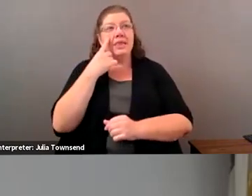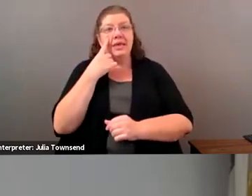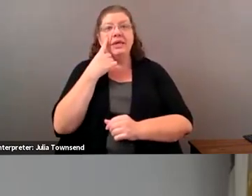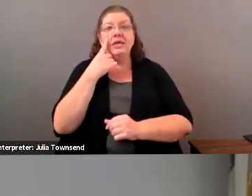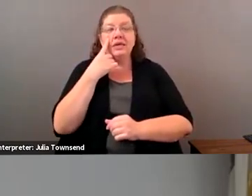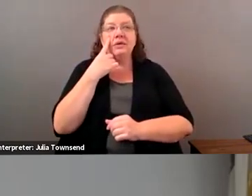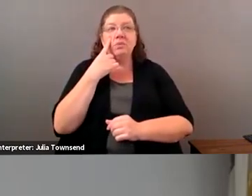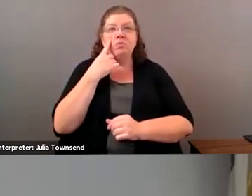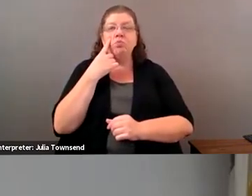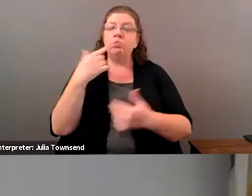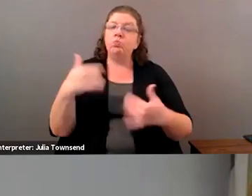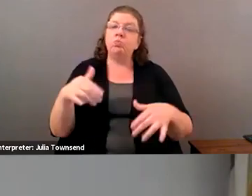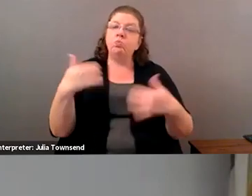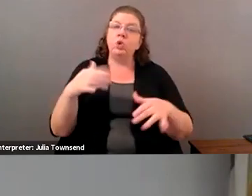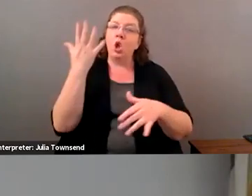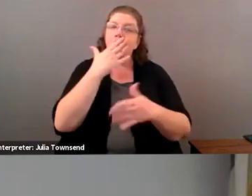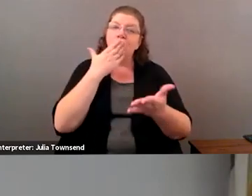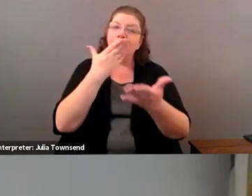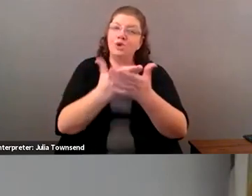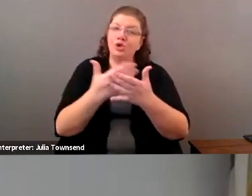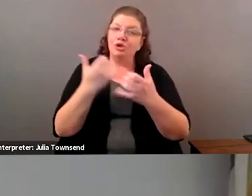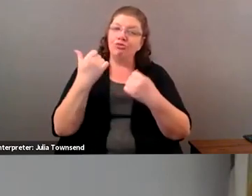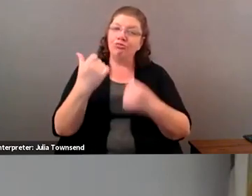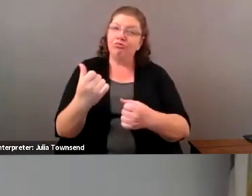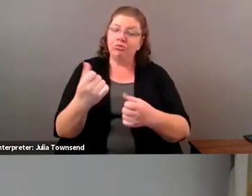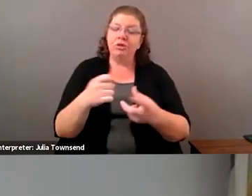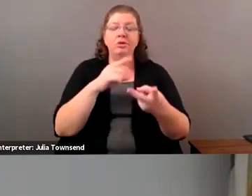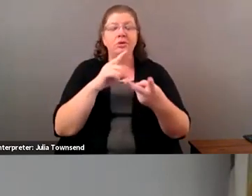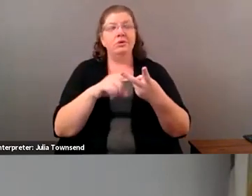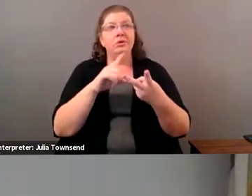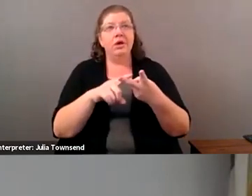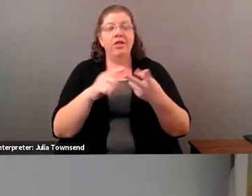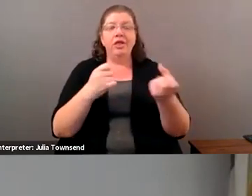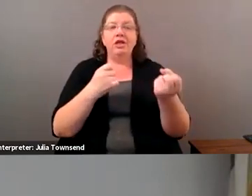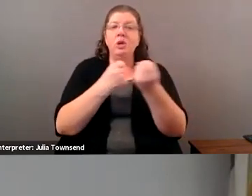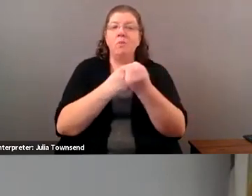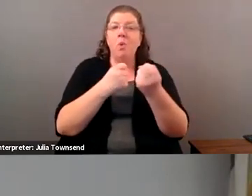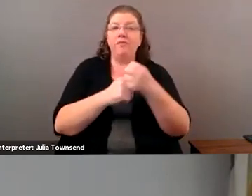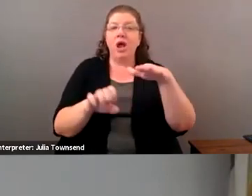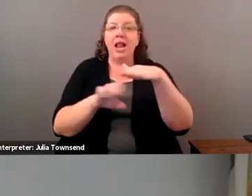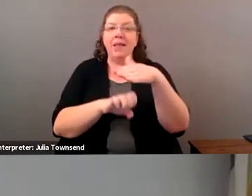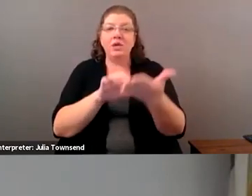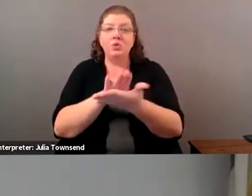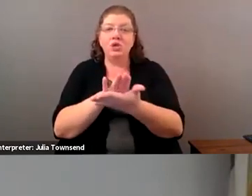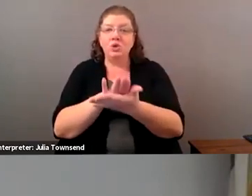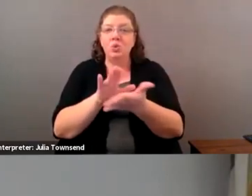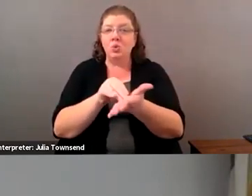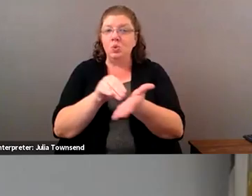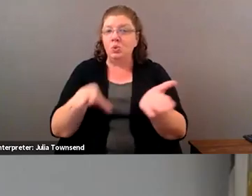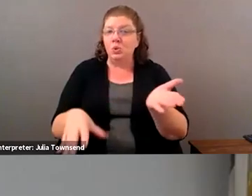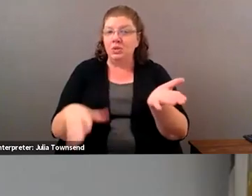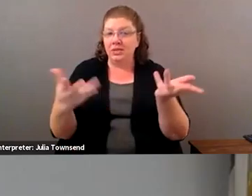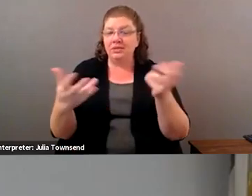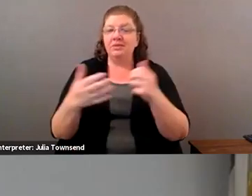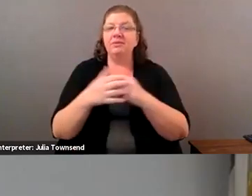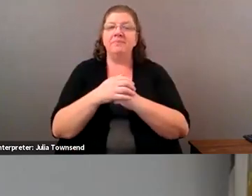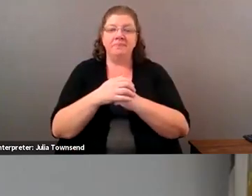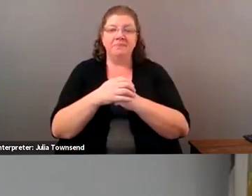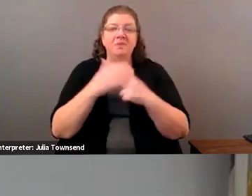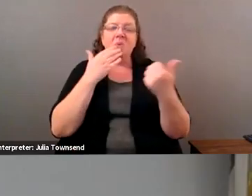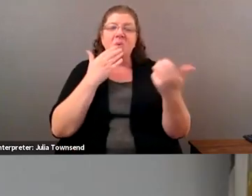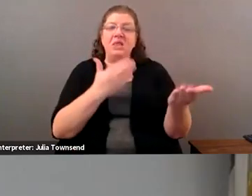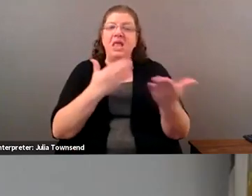que esto se ve muy bien y también el apoyo para los estudiantes de escuela primaria así